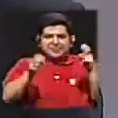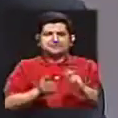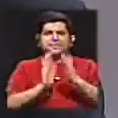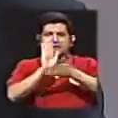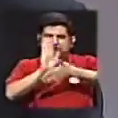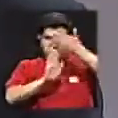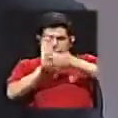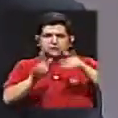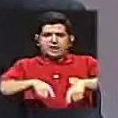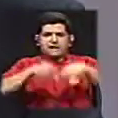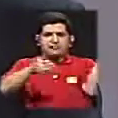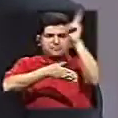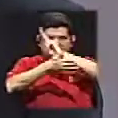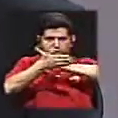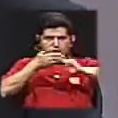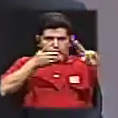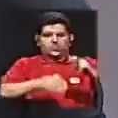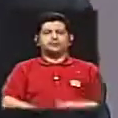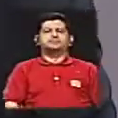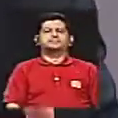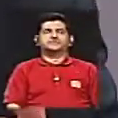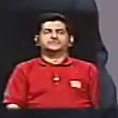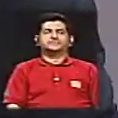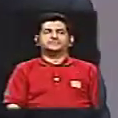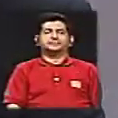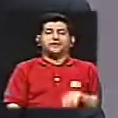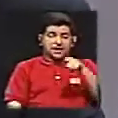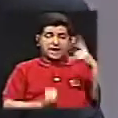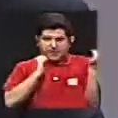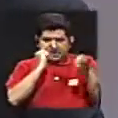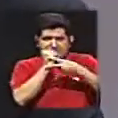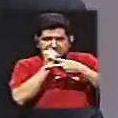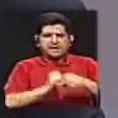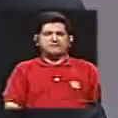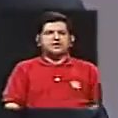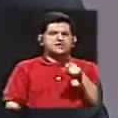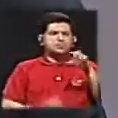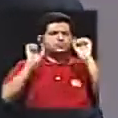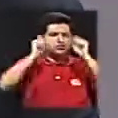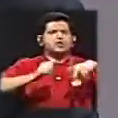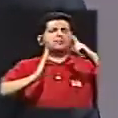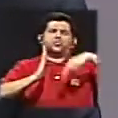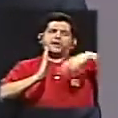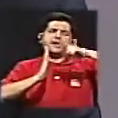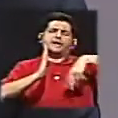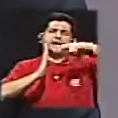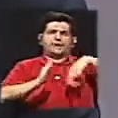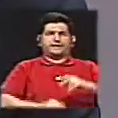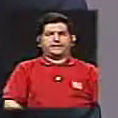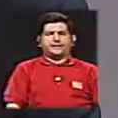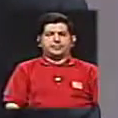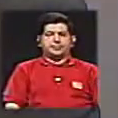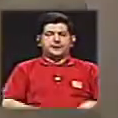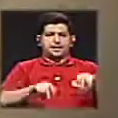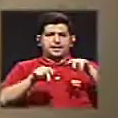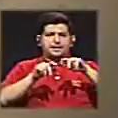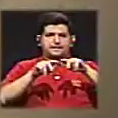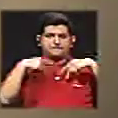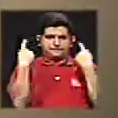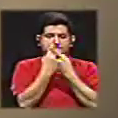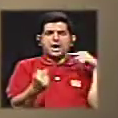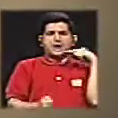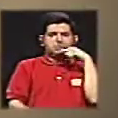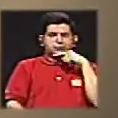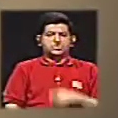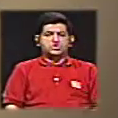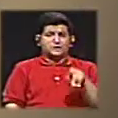portada del semanario Universidad. En esta edición usted puede leer: el Partido de Unidad Social Cristiana